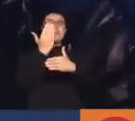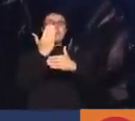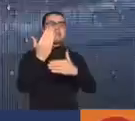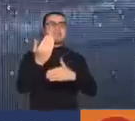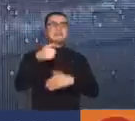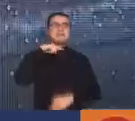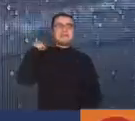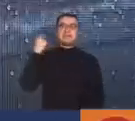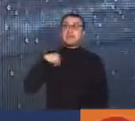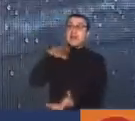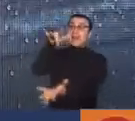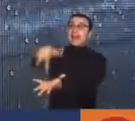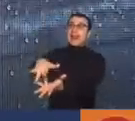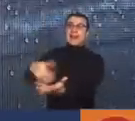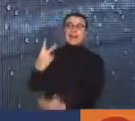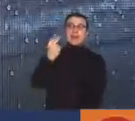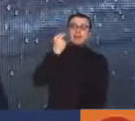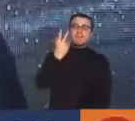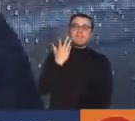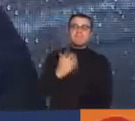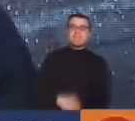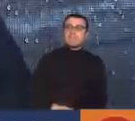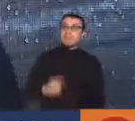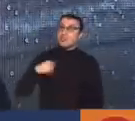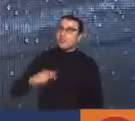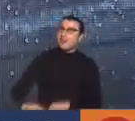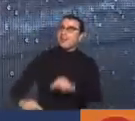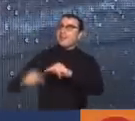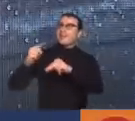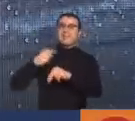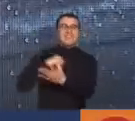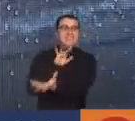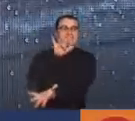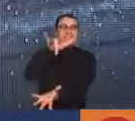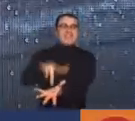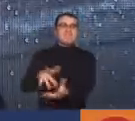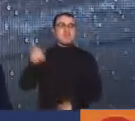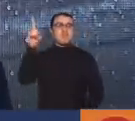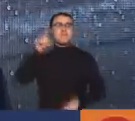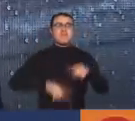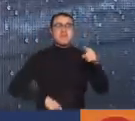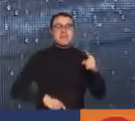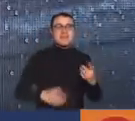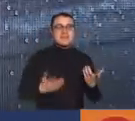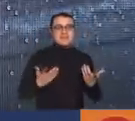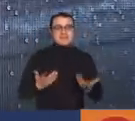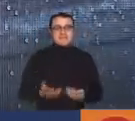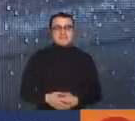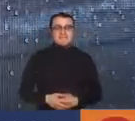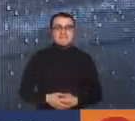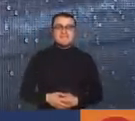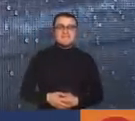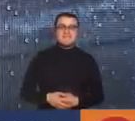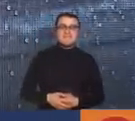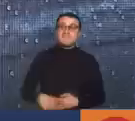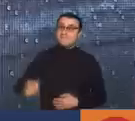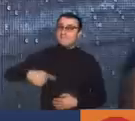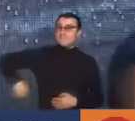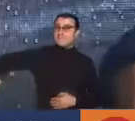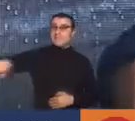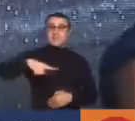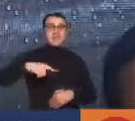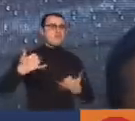hice, pero no pude. No, cuando llegó la inauguración, eso no querían vernos ni por las